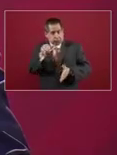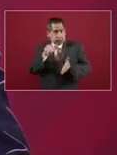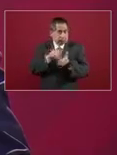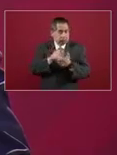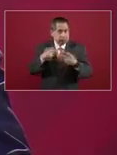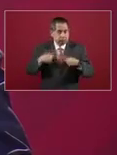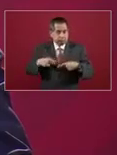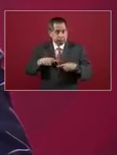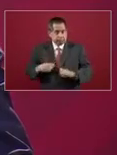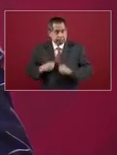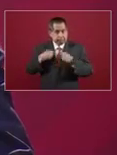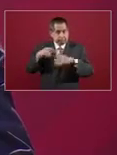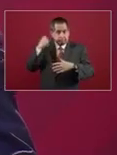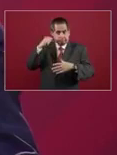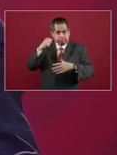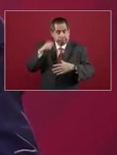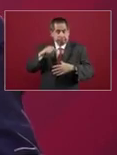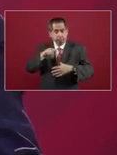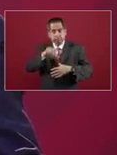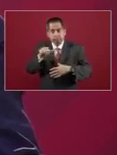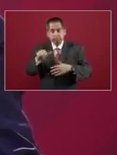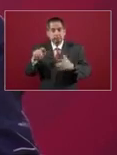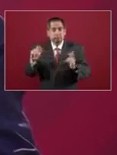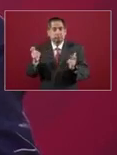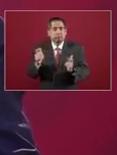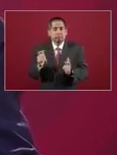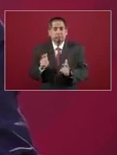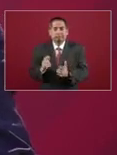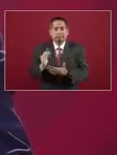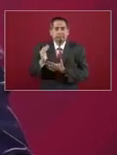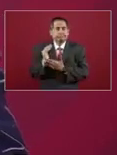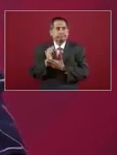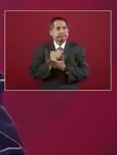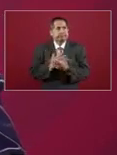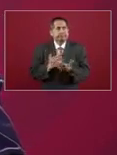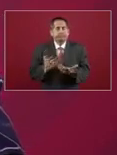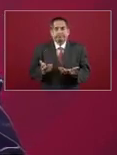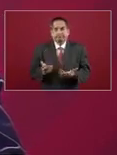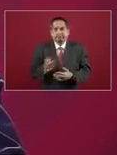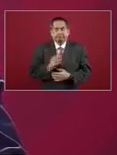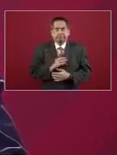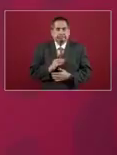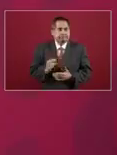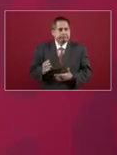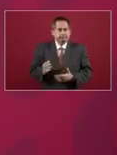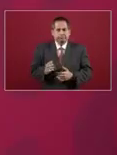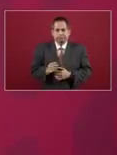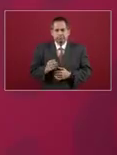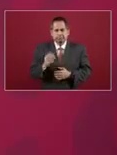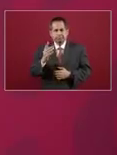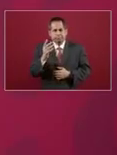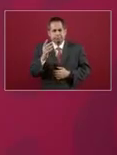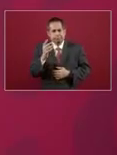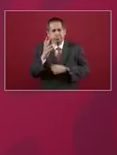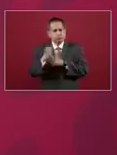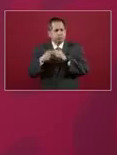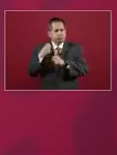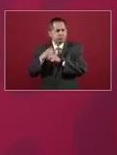habitantes, se redujo al a los 50